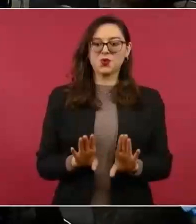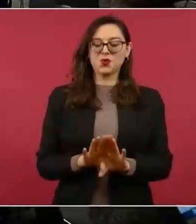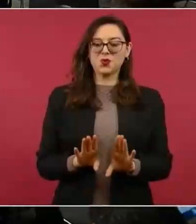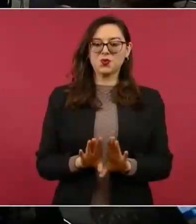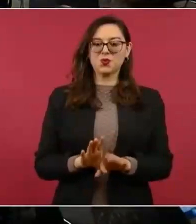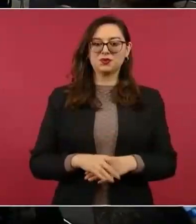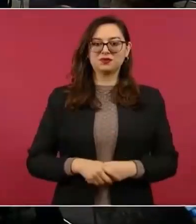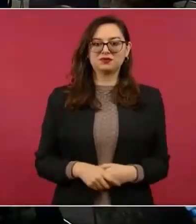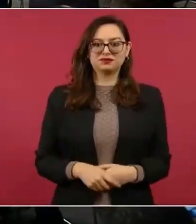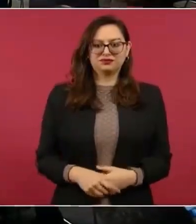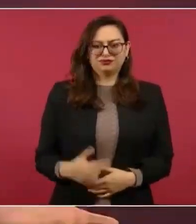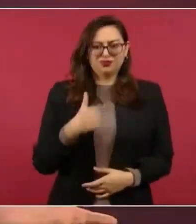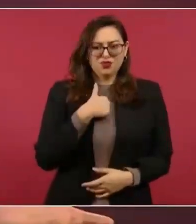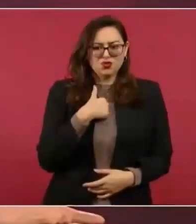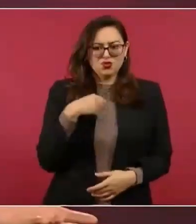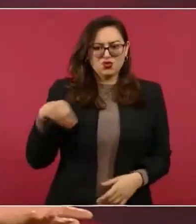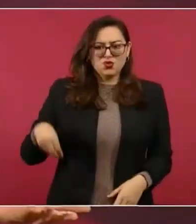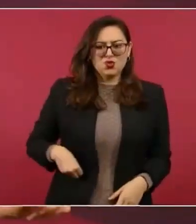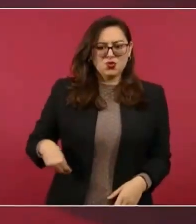¿qué culpa tengo yo?